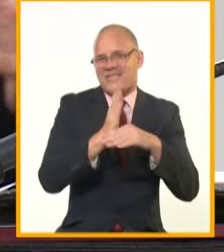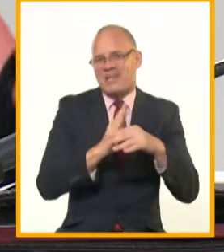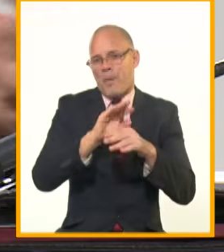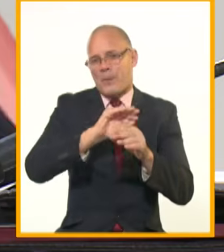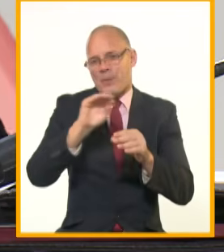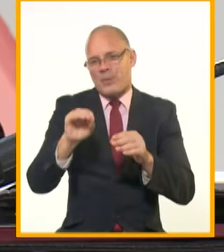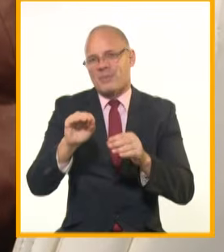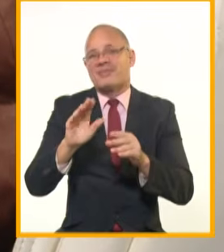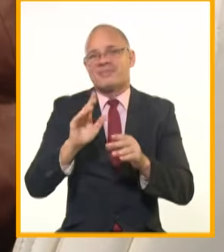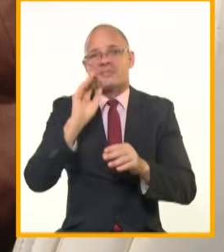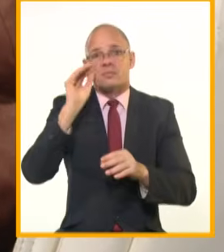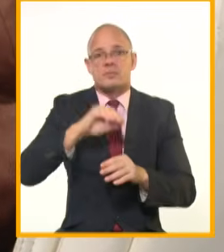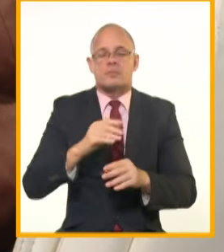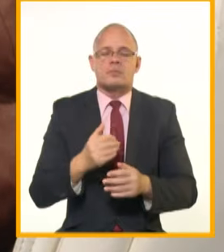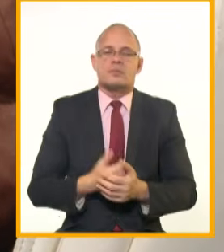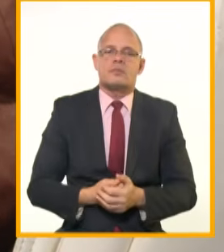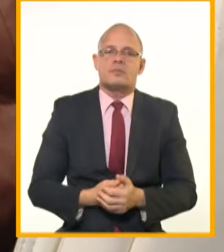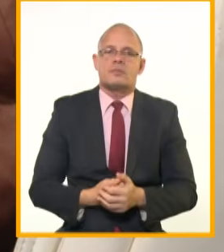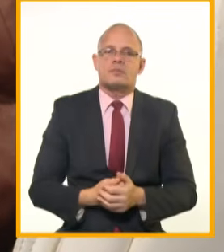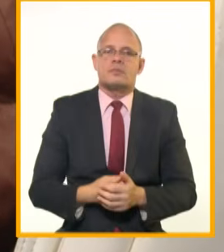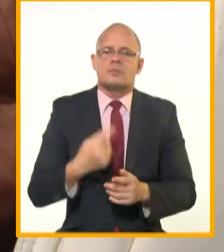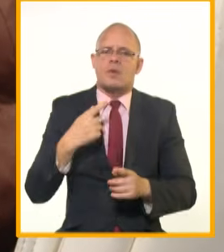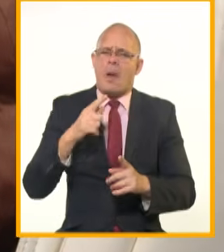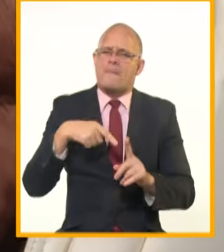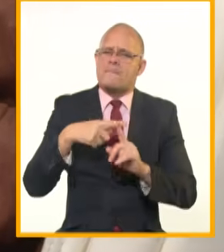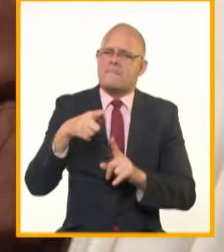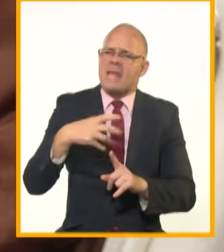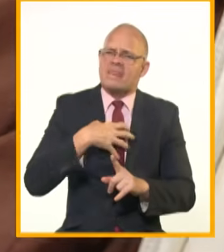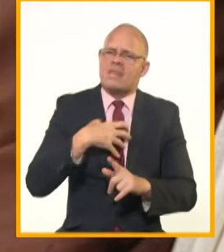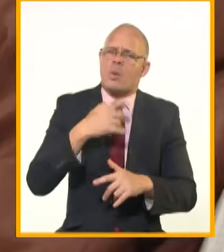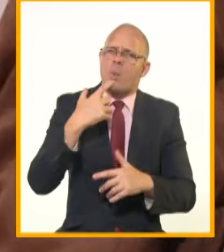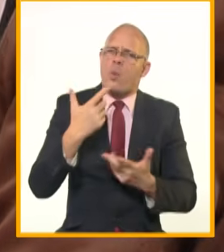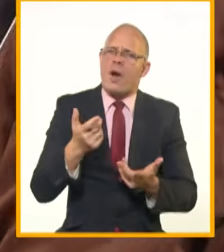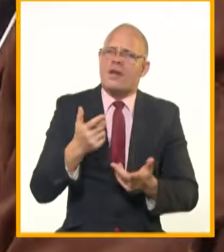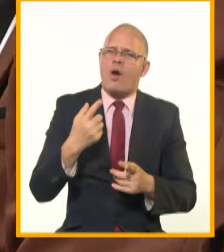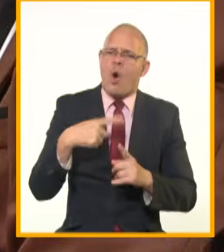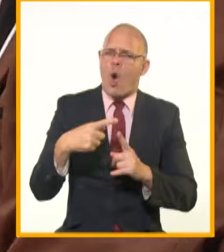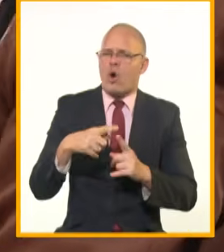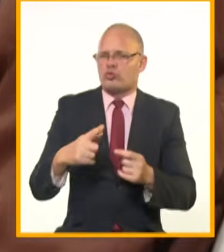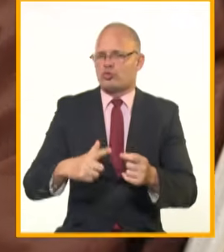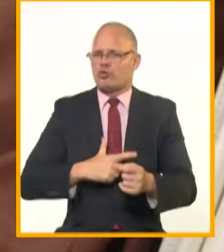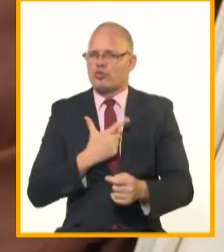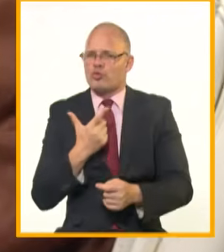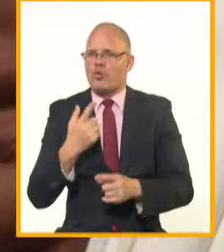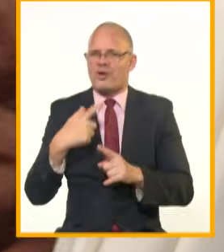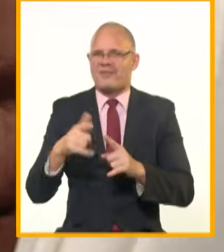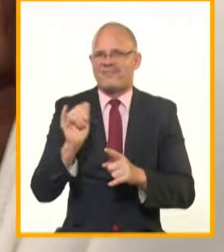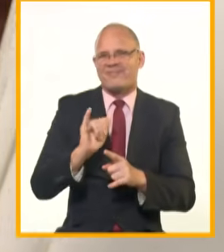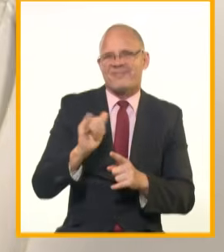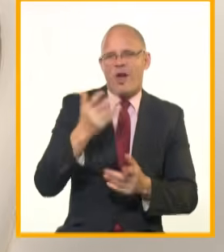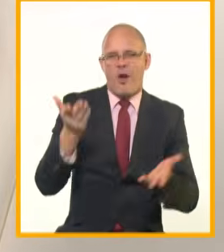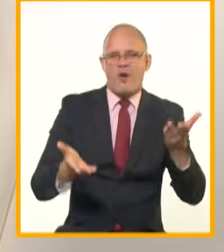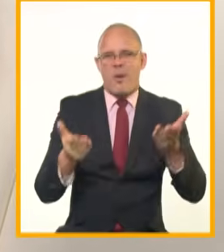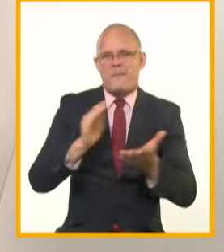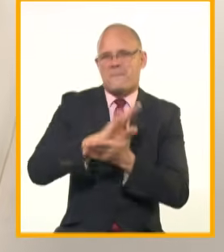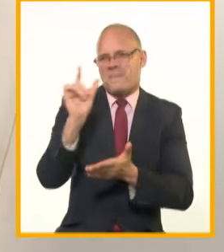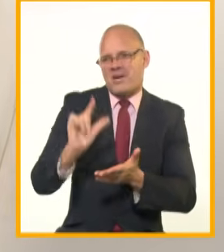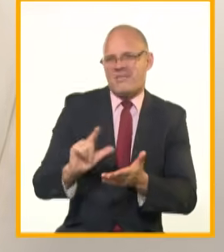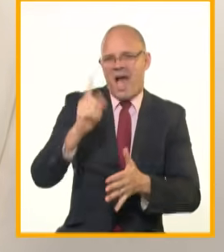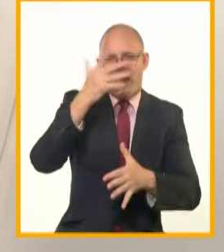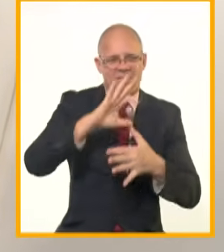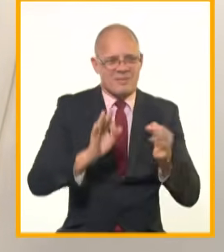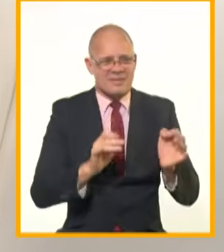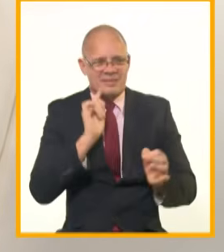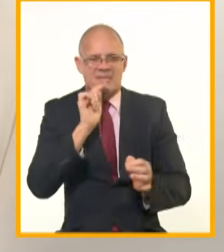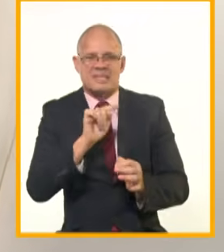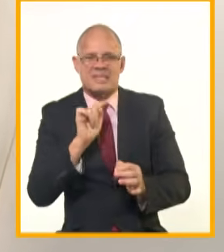trabajo, quizás con una mayor arraigo cultural, pudiéramos decir arraigo identitario, que el que podía tener Mayabeque. Pero de todas